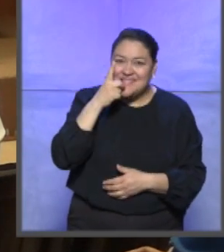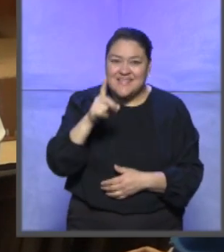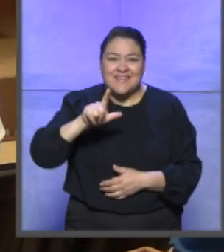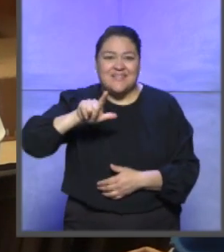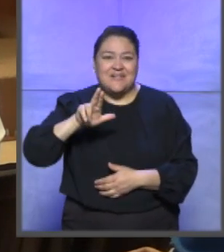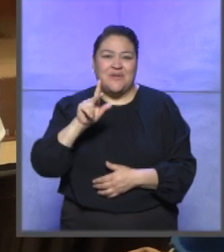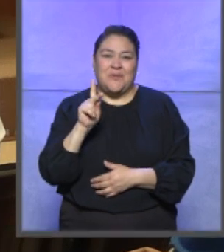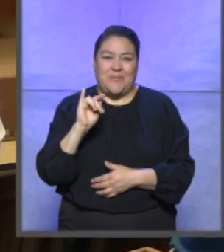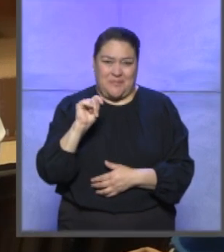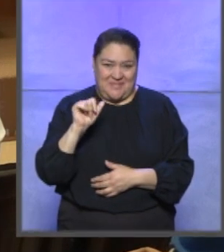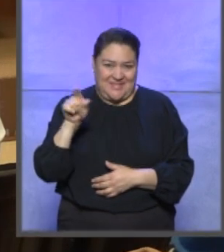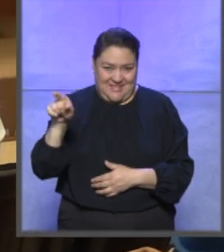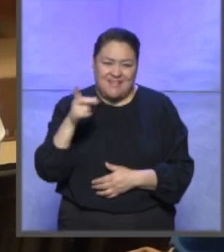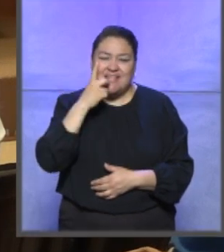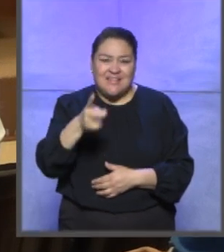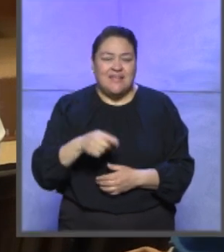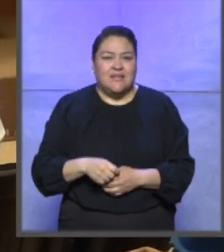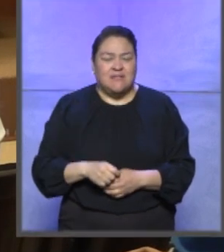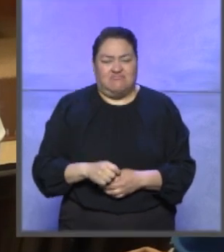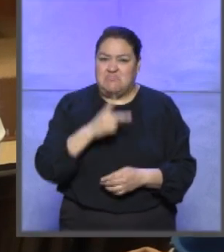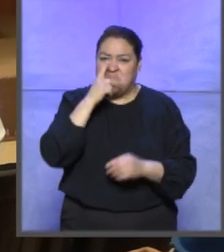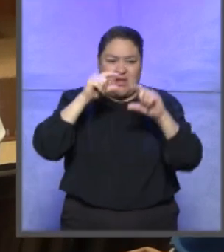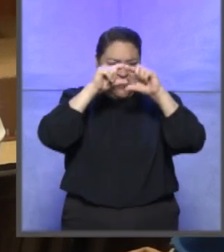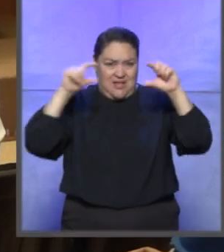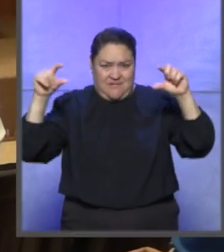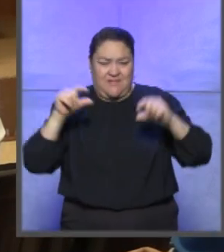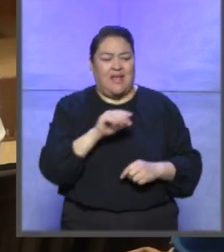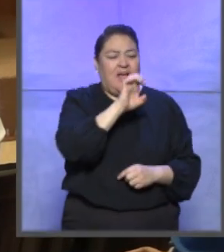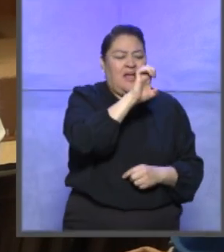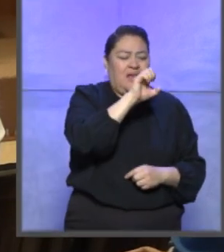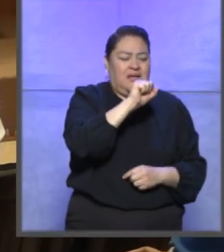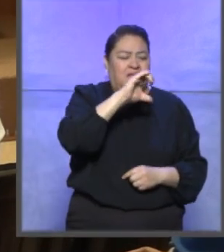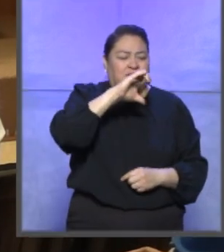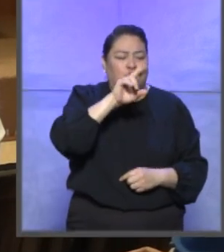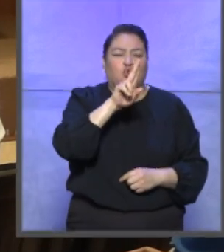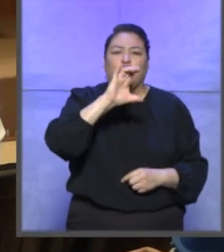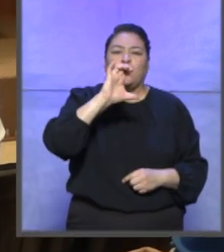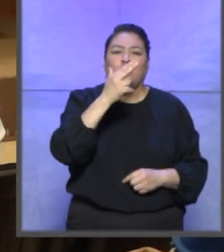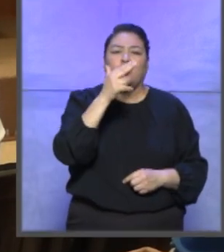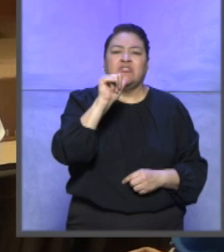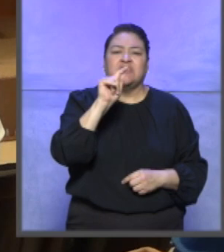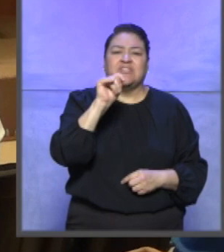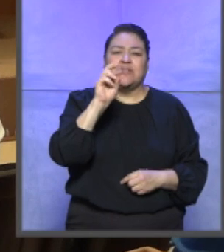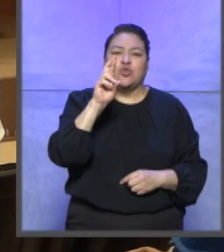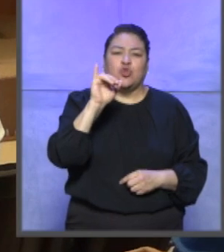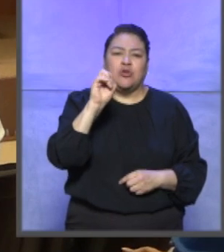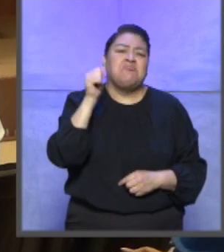doctora Lupita, de decir escuchatorio, estamos acostumbrados a hablar del